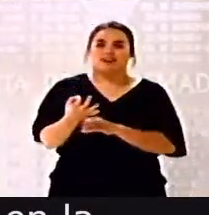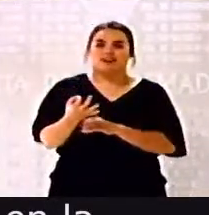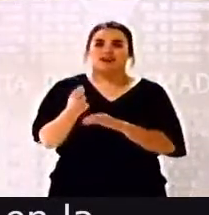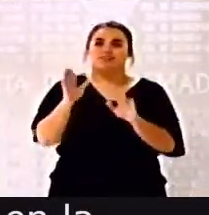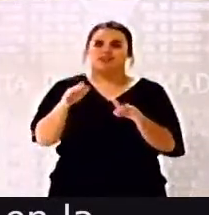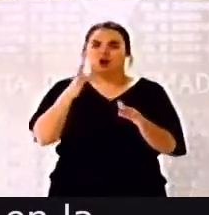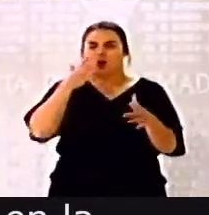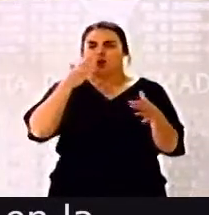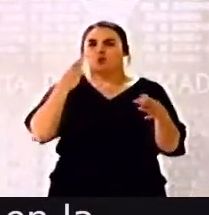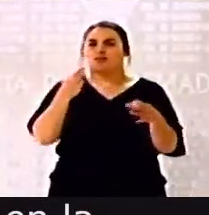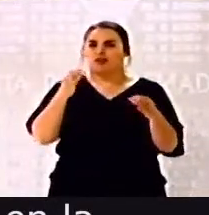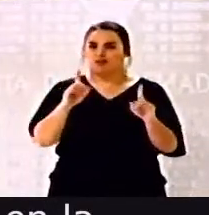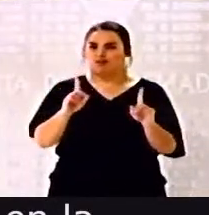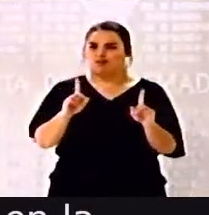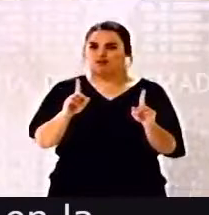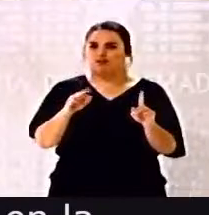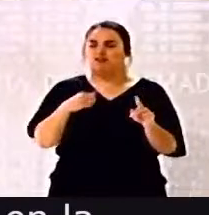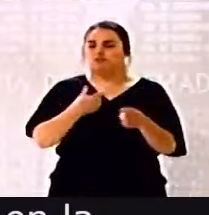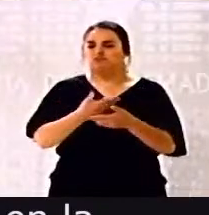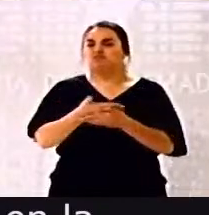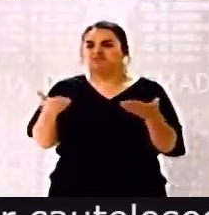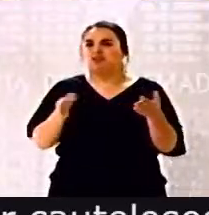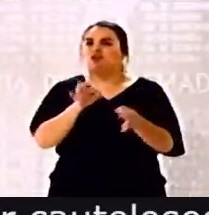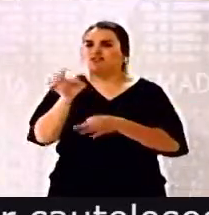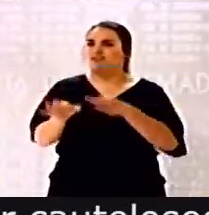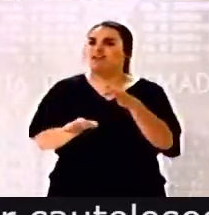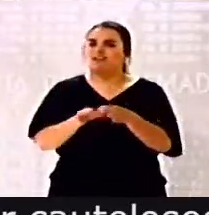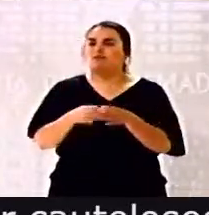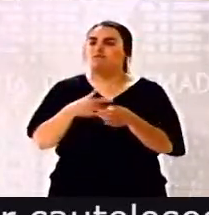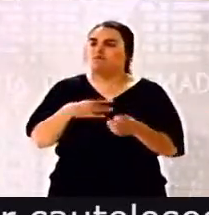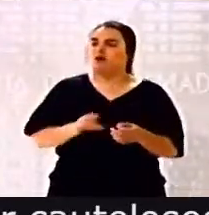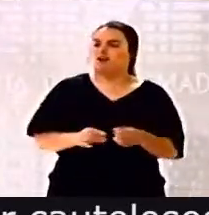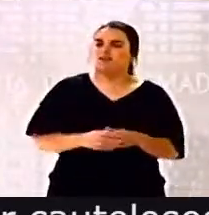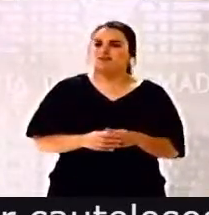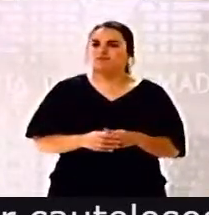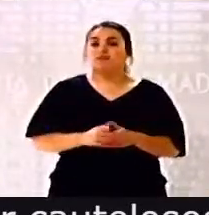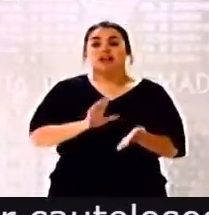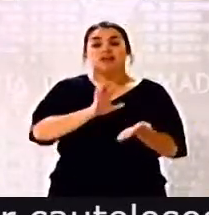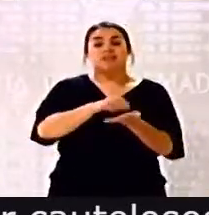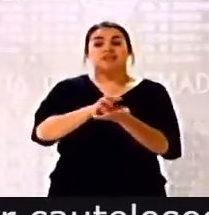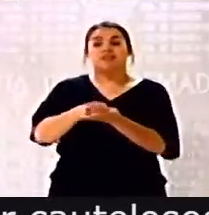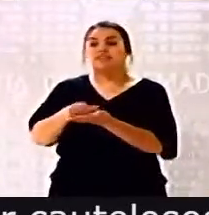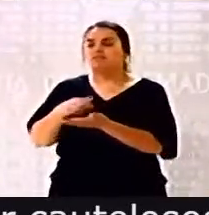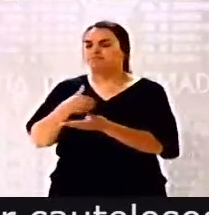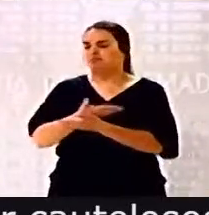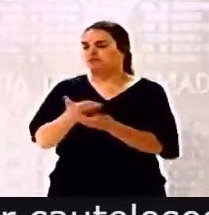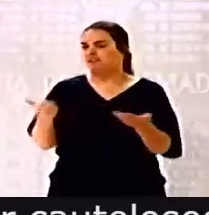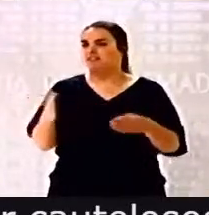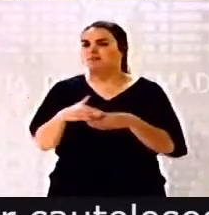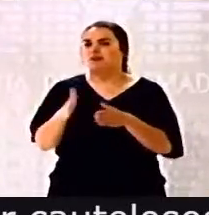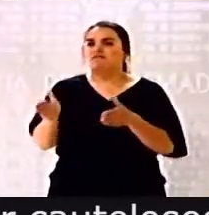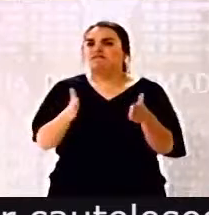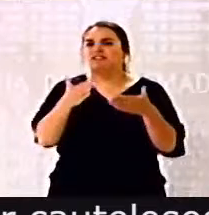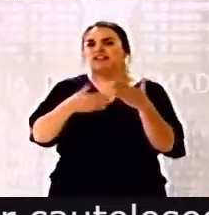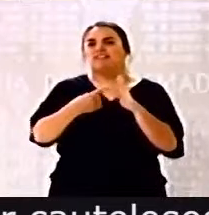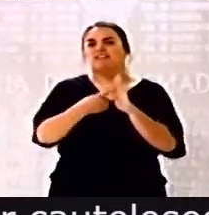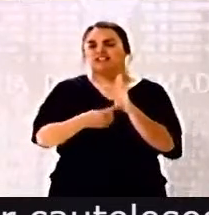cautelosos, nos lleva a fiarnos de las organizaciones y de los centros para poder hacer la fase de